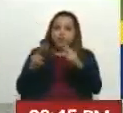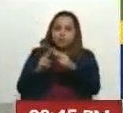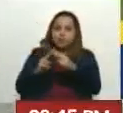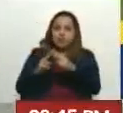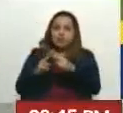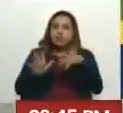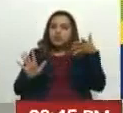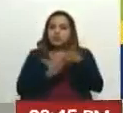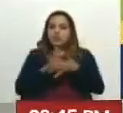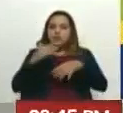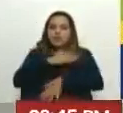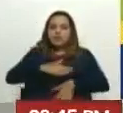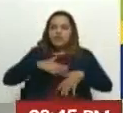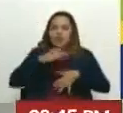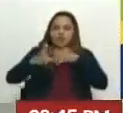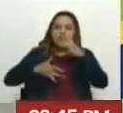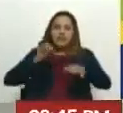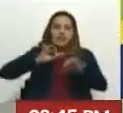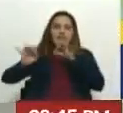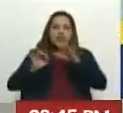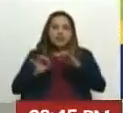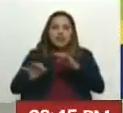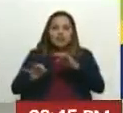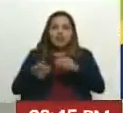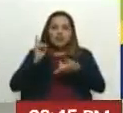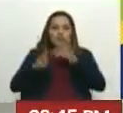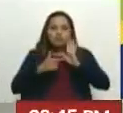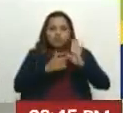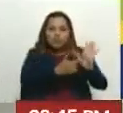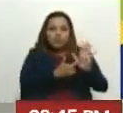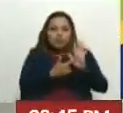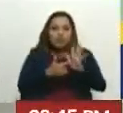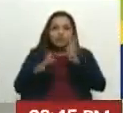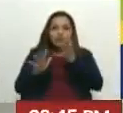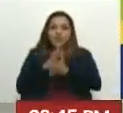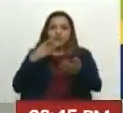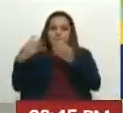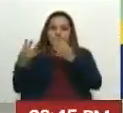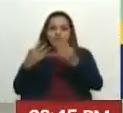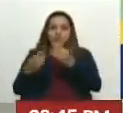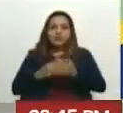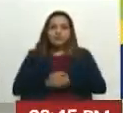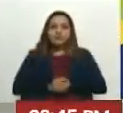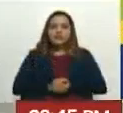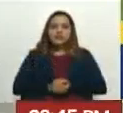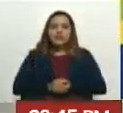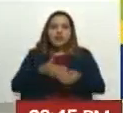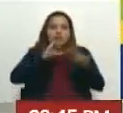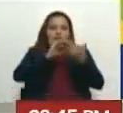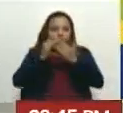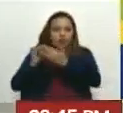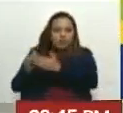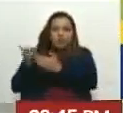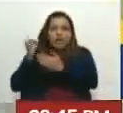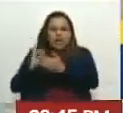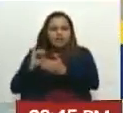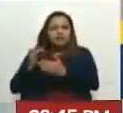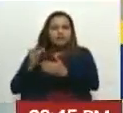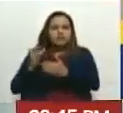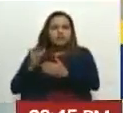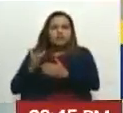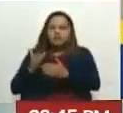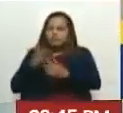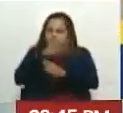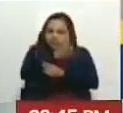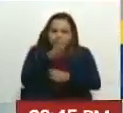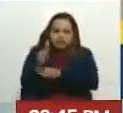de poder disfrutar de obras como las que se van a poder ver en el festival, ¿las comunidades van a ser también tocadas? Sí. ¿Cuáles?